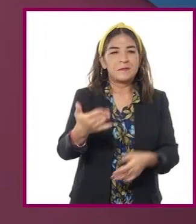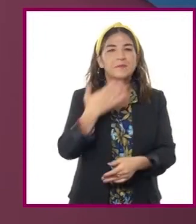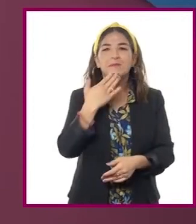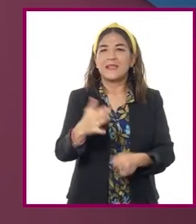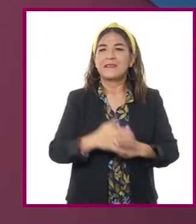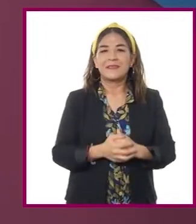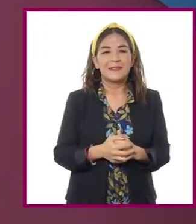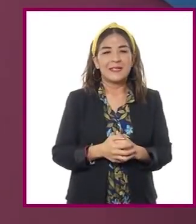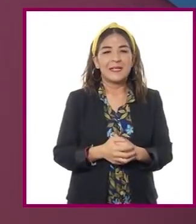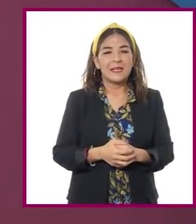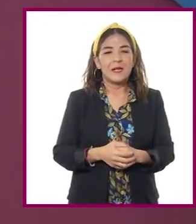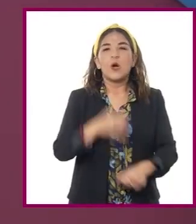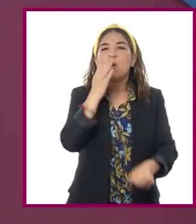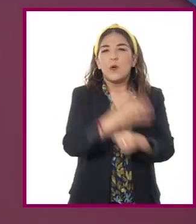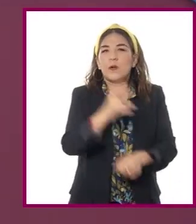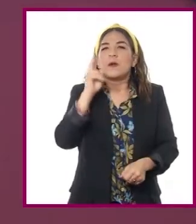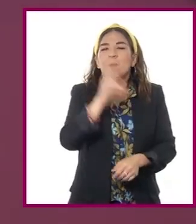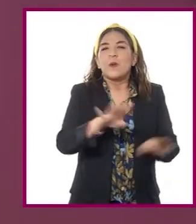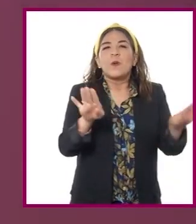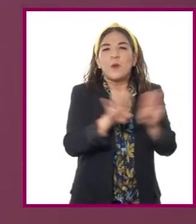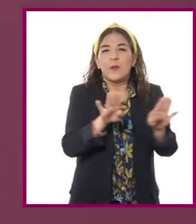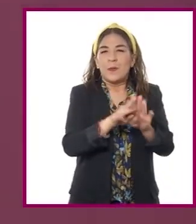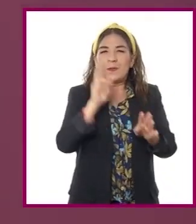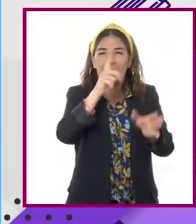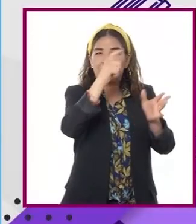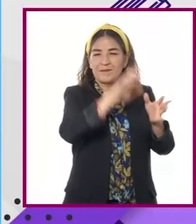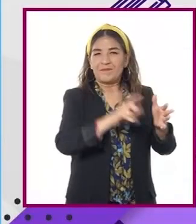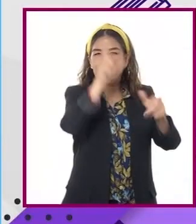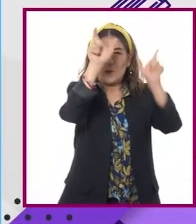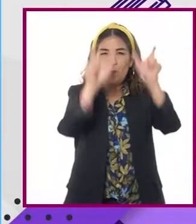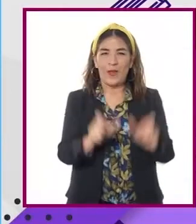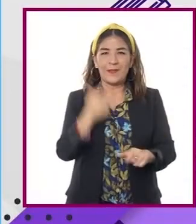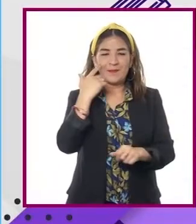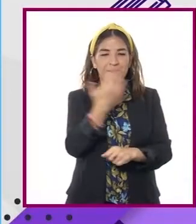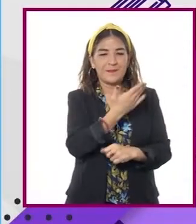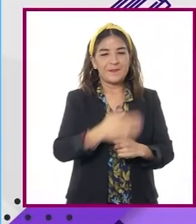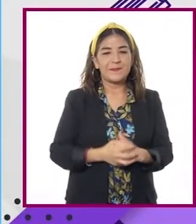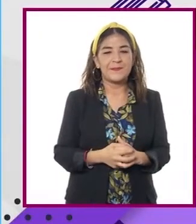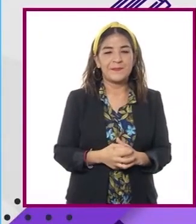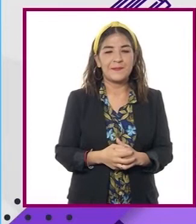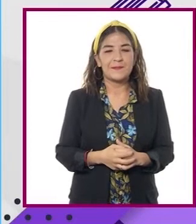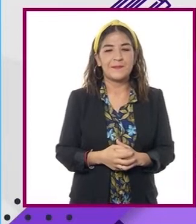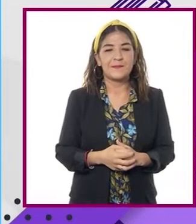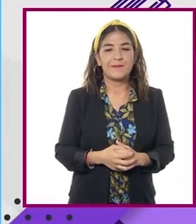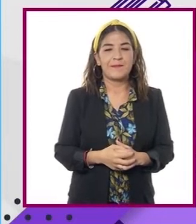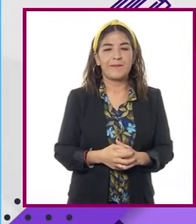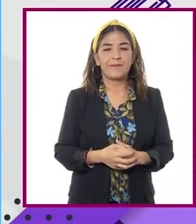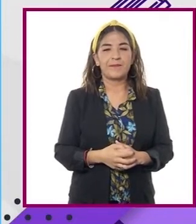excelente. Veamos cómo quedó nuestro esquema.